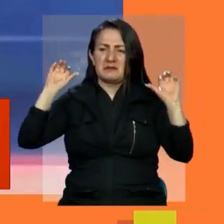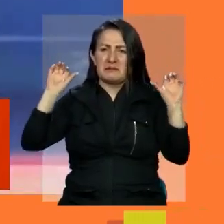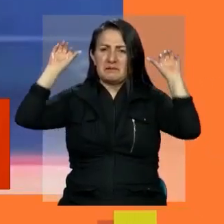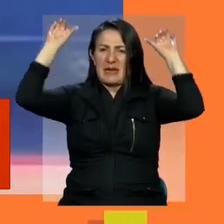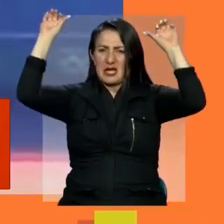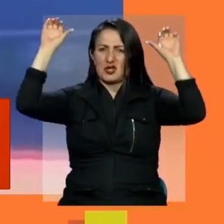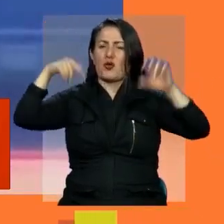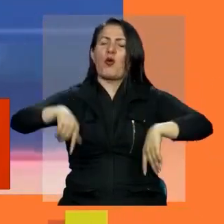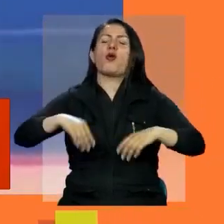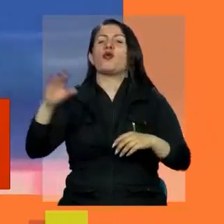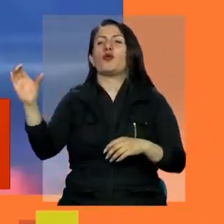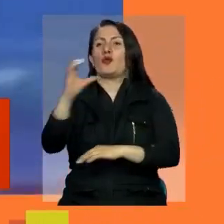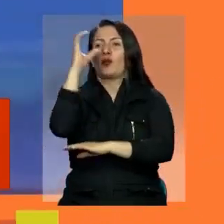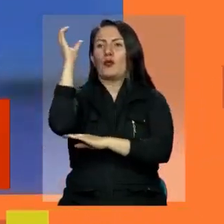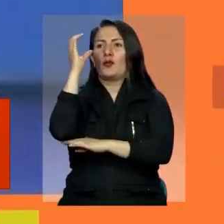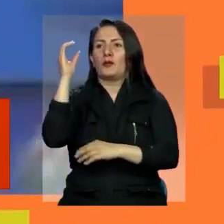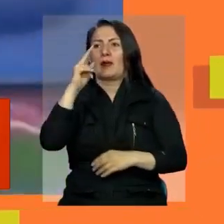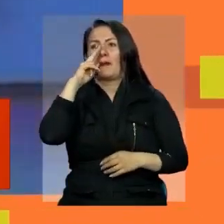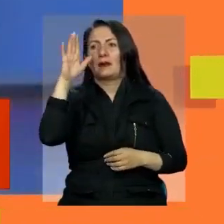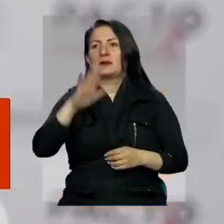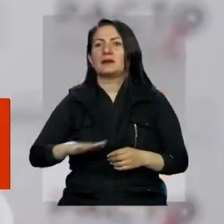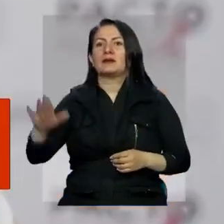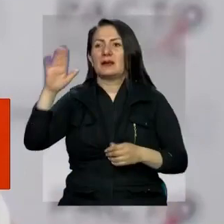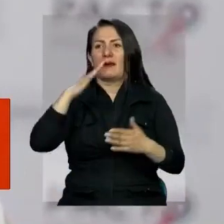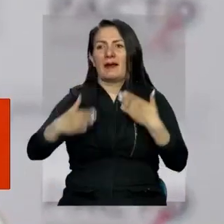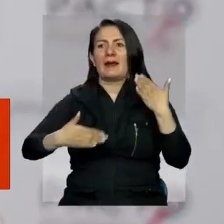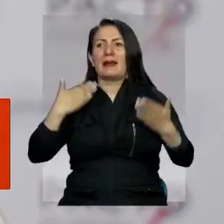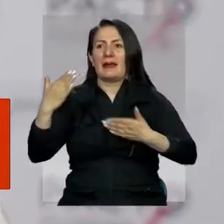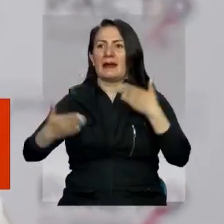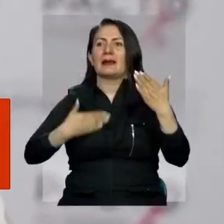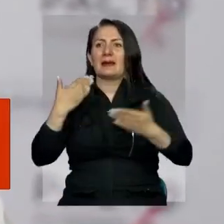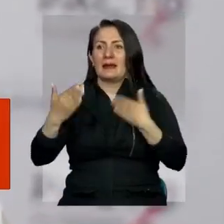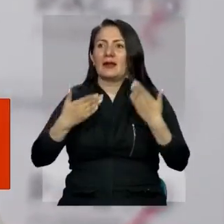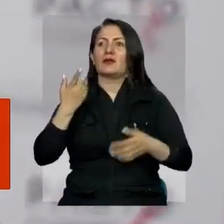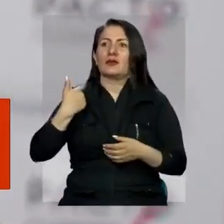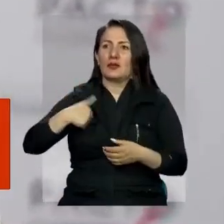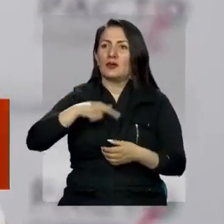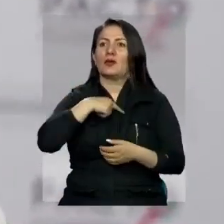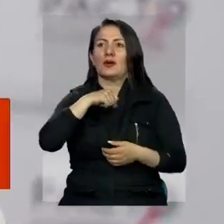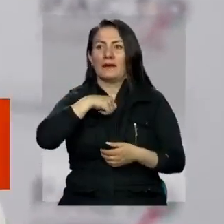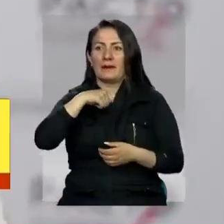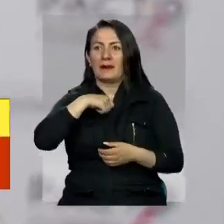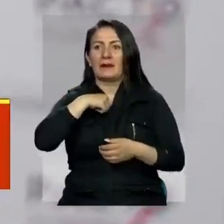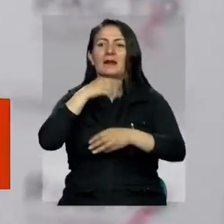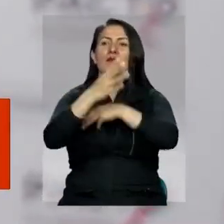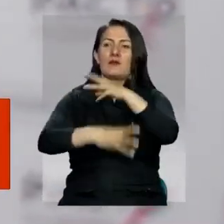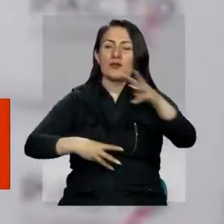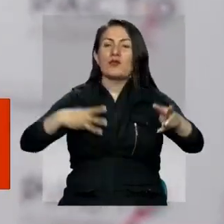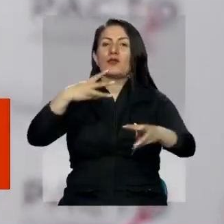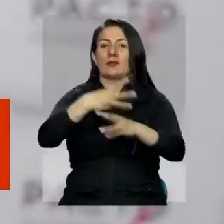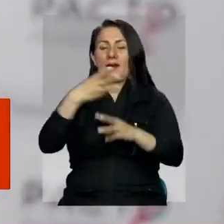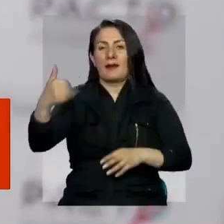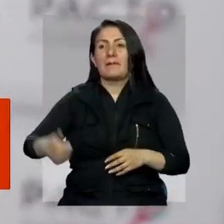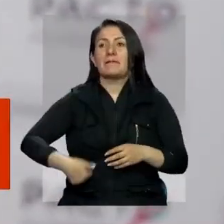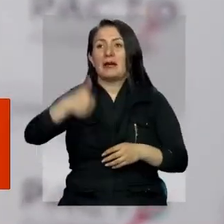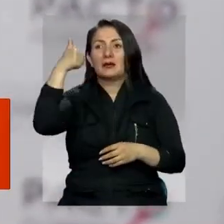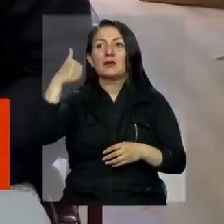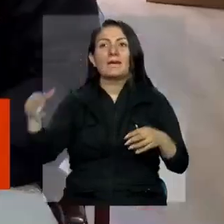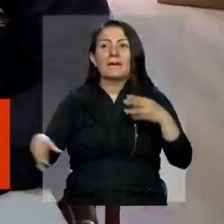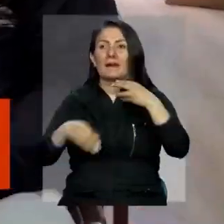deporte en el territorio nacional. Mucha alegría de saber que tenemos un campeonato mundial de mayores y a su vez